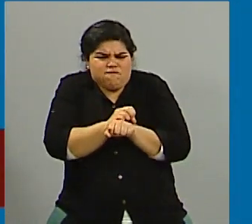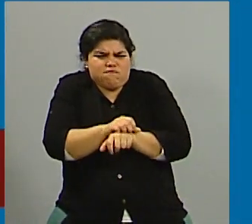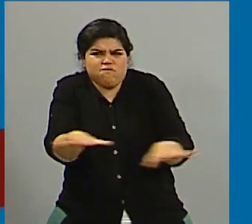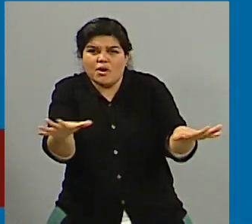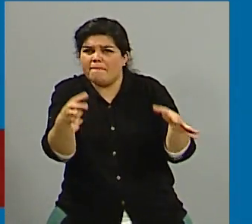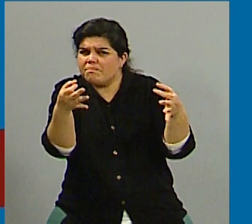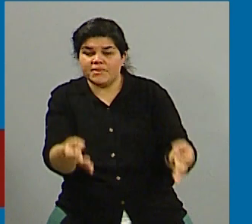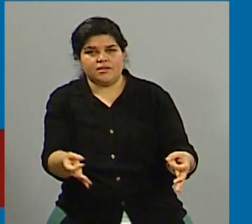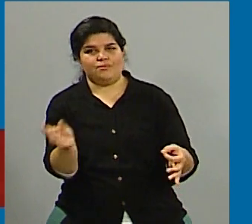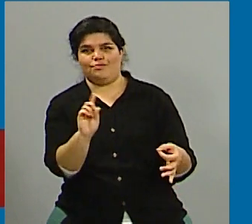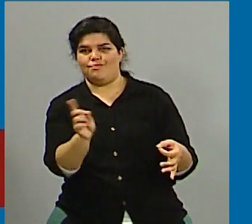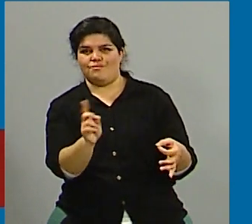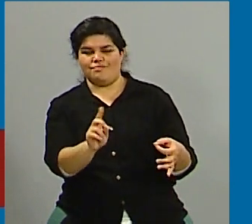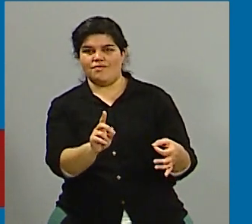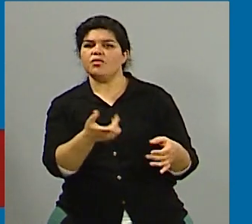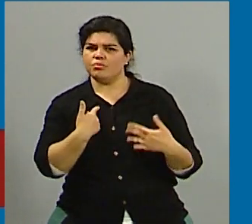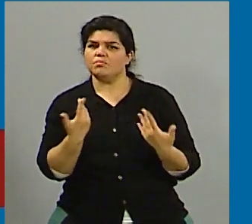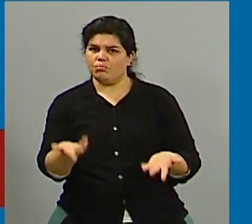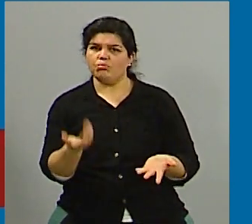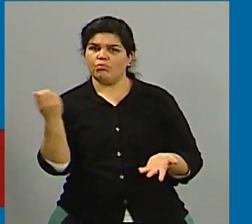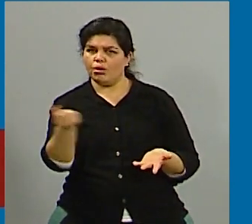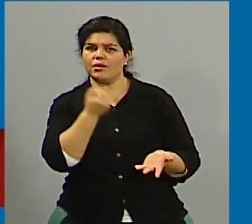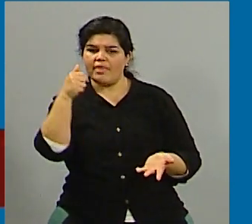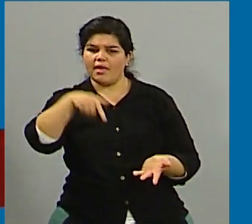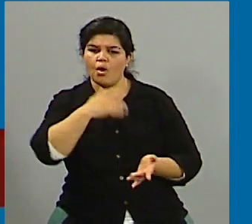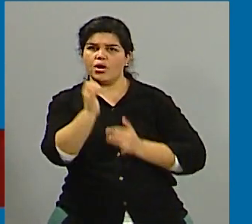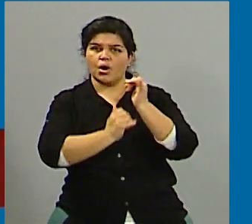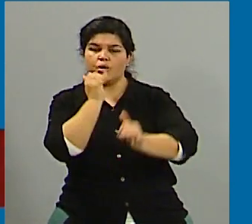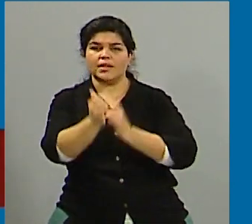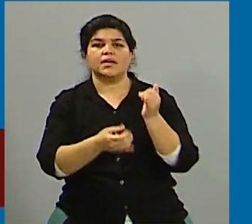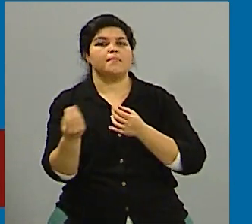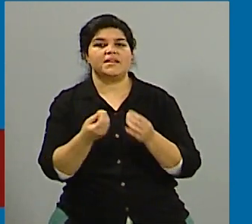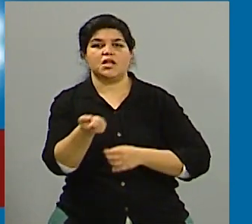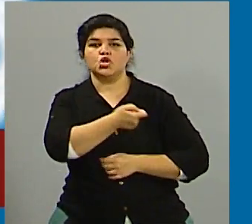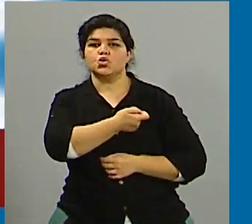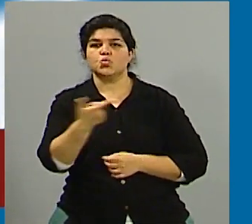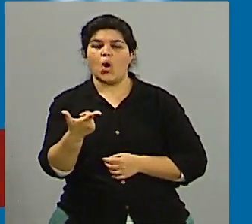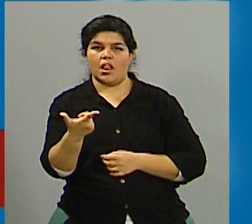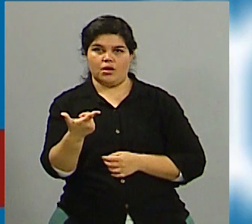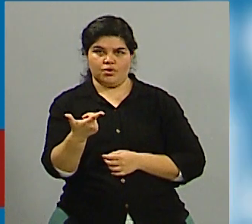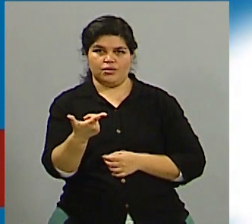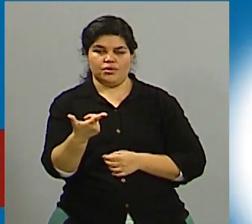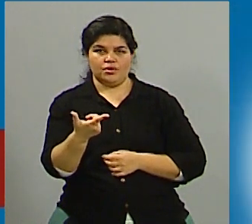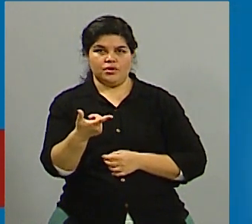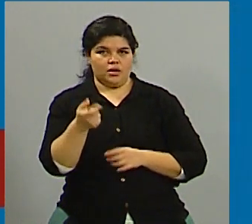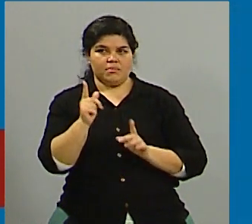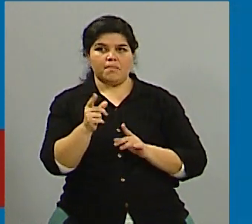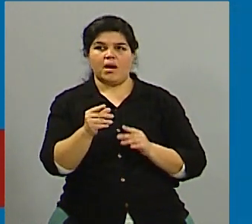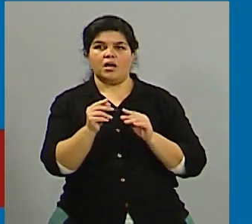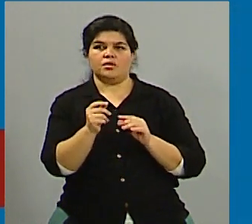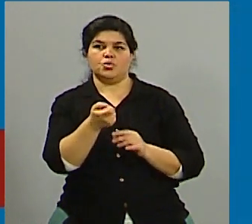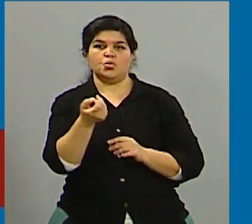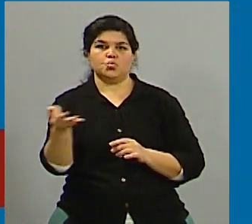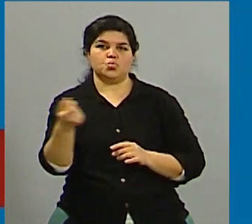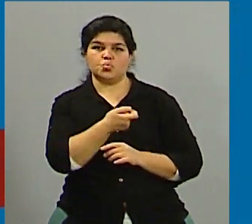hubo un aumento muy grande, muy importante del salario mínimo vital y móvil. Sí. El salario mínimo vital y móvil, ahí en la primera columna, figura cómo